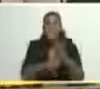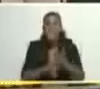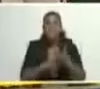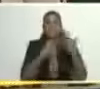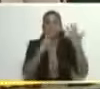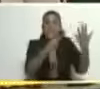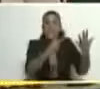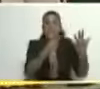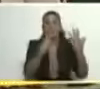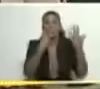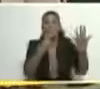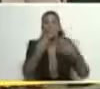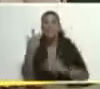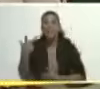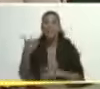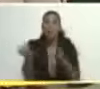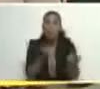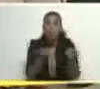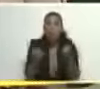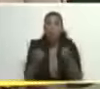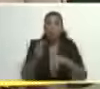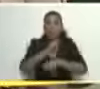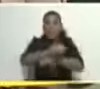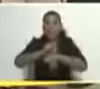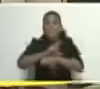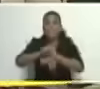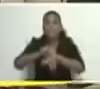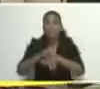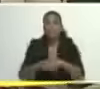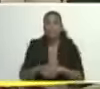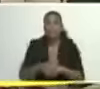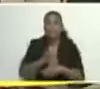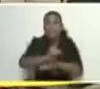En 1773, cuando los británicos tomaron control de nuestro país,